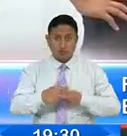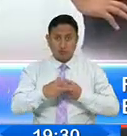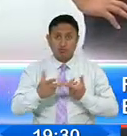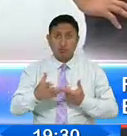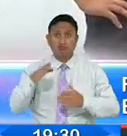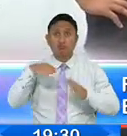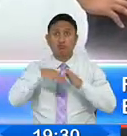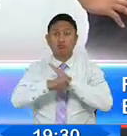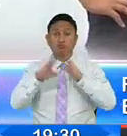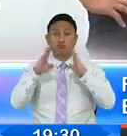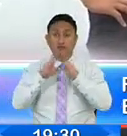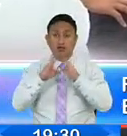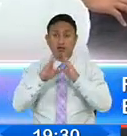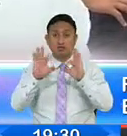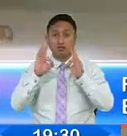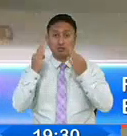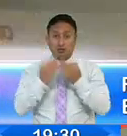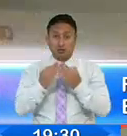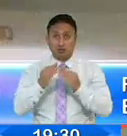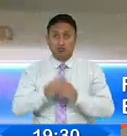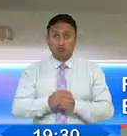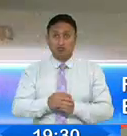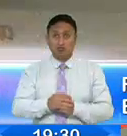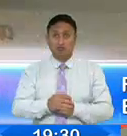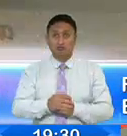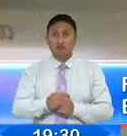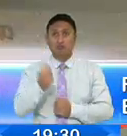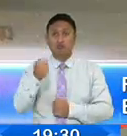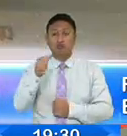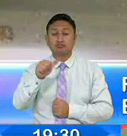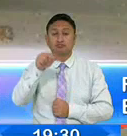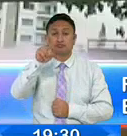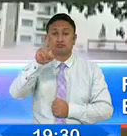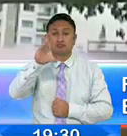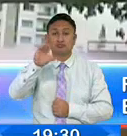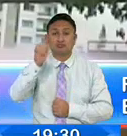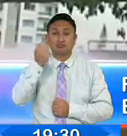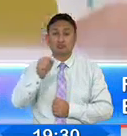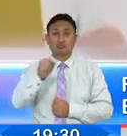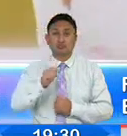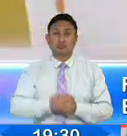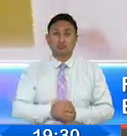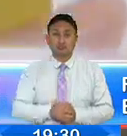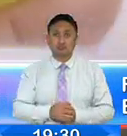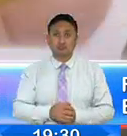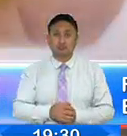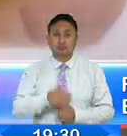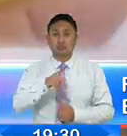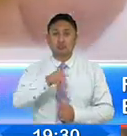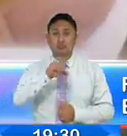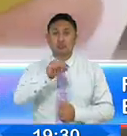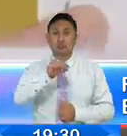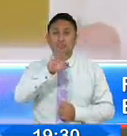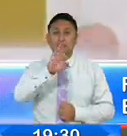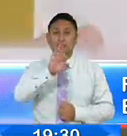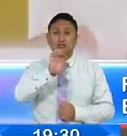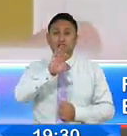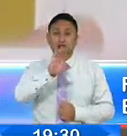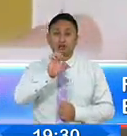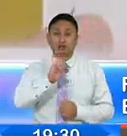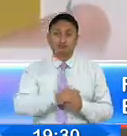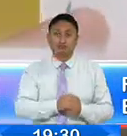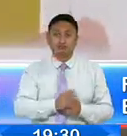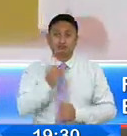los domicilios de la familia, ubicados en Sauces, en el distrito Portete y en una ciudadela privada. En este